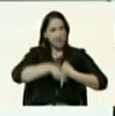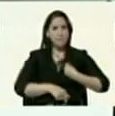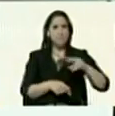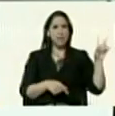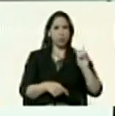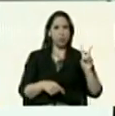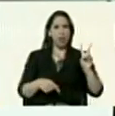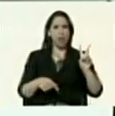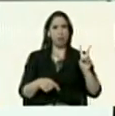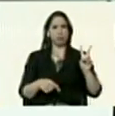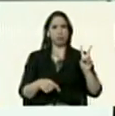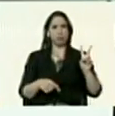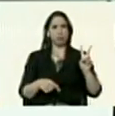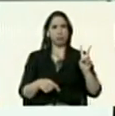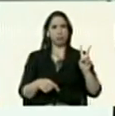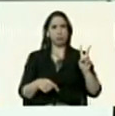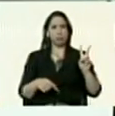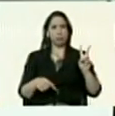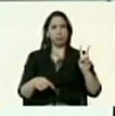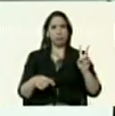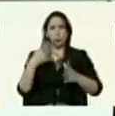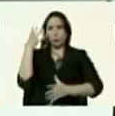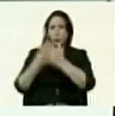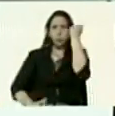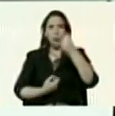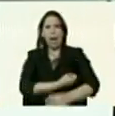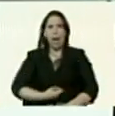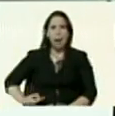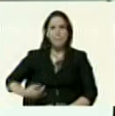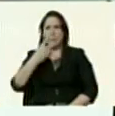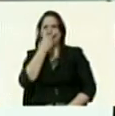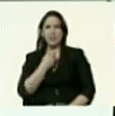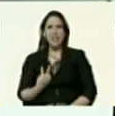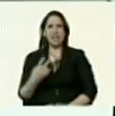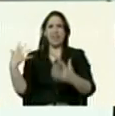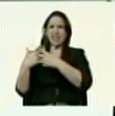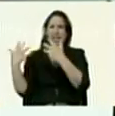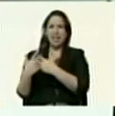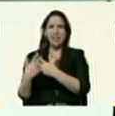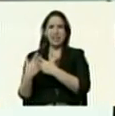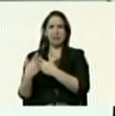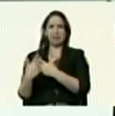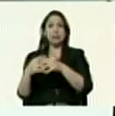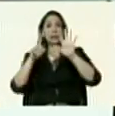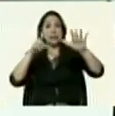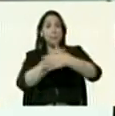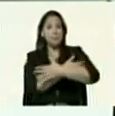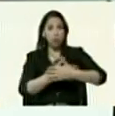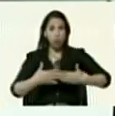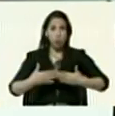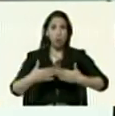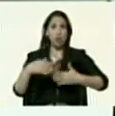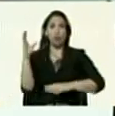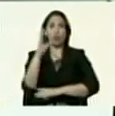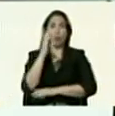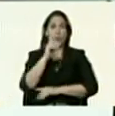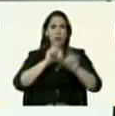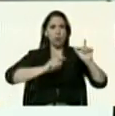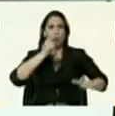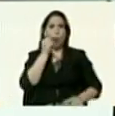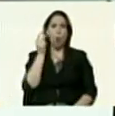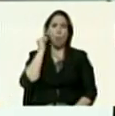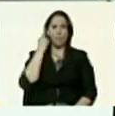venido huyendo del hambre, la miseria, la violencia, la guerra, desplazados. 6 millones de colombianos.